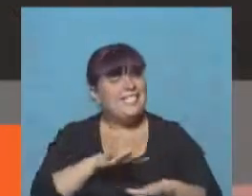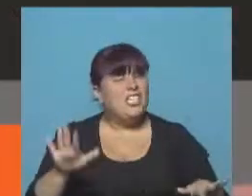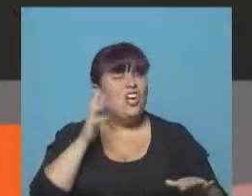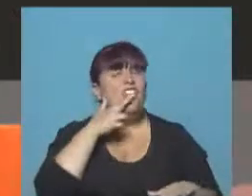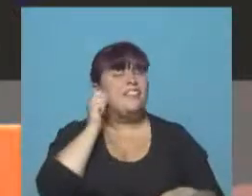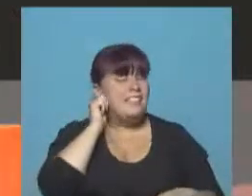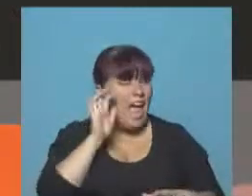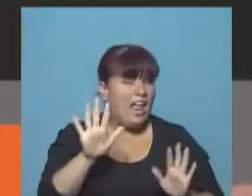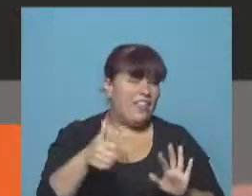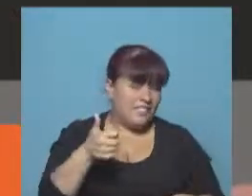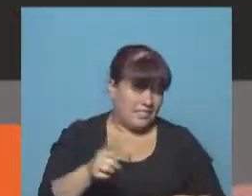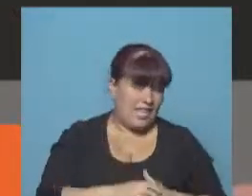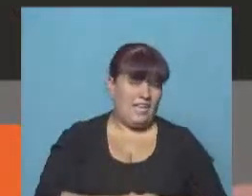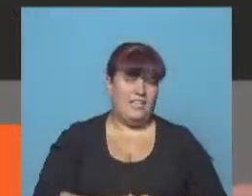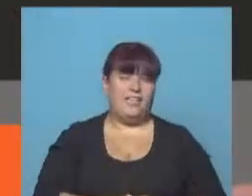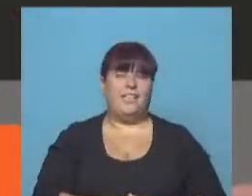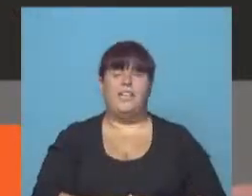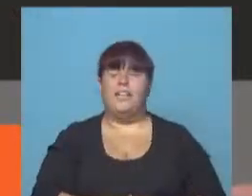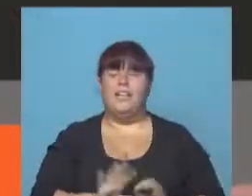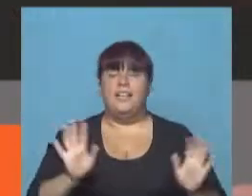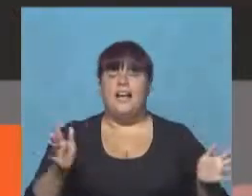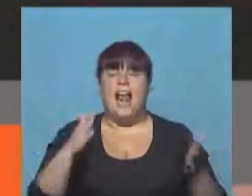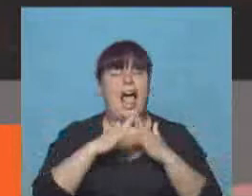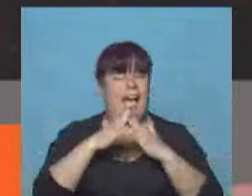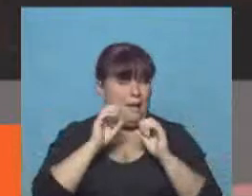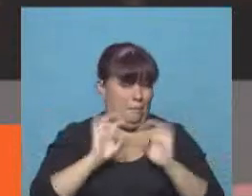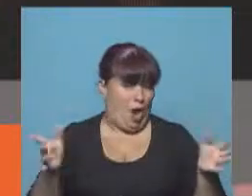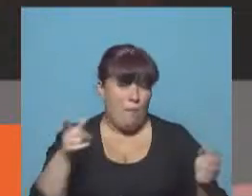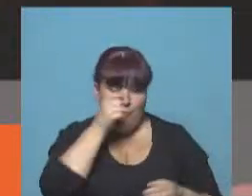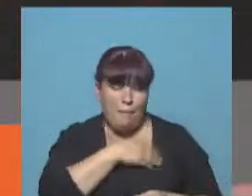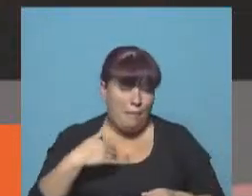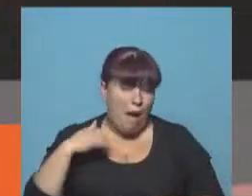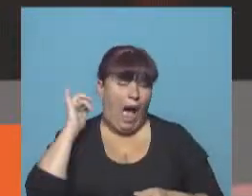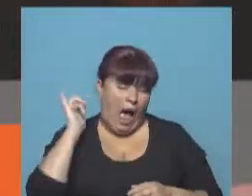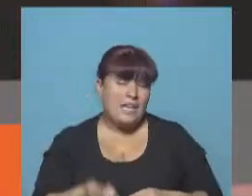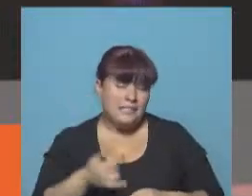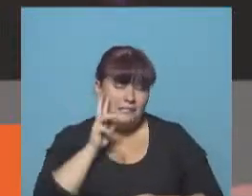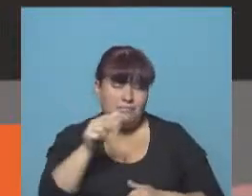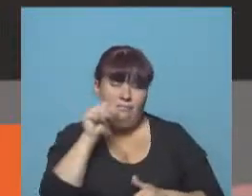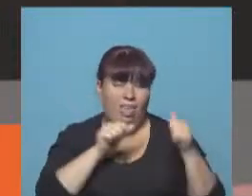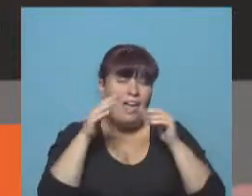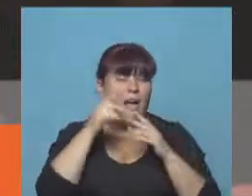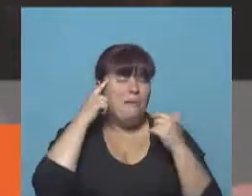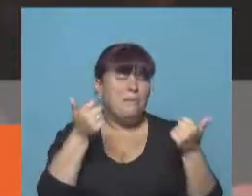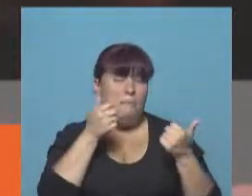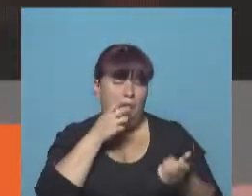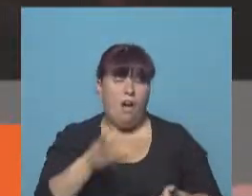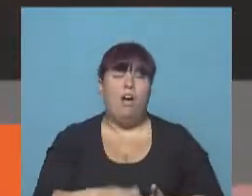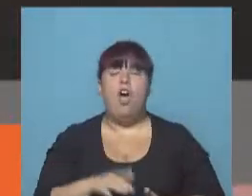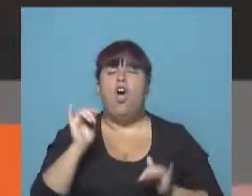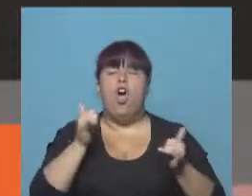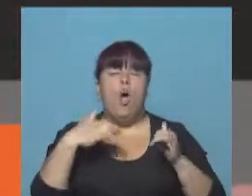de 17 años, 16. En las casas, peor, los padres que asumen que tomando en las casas van a estar más controlados. El joven debe